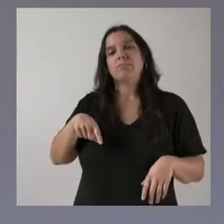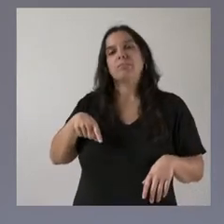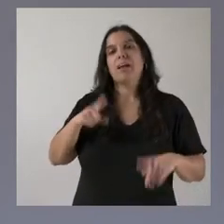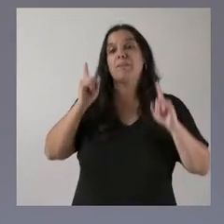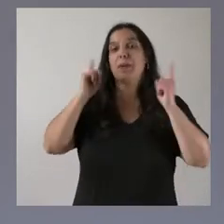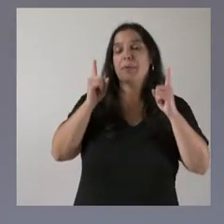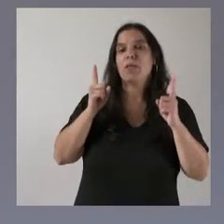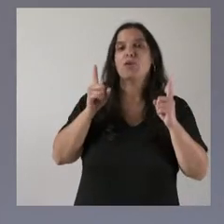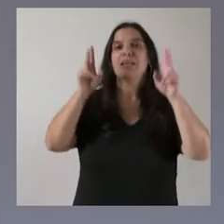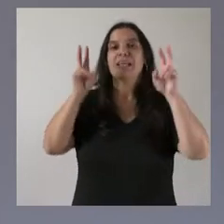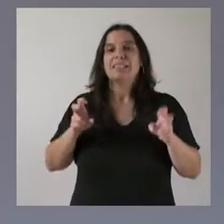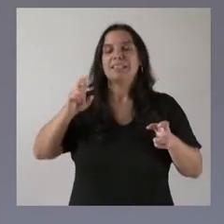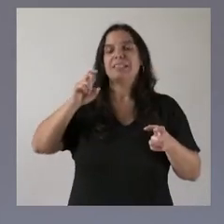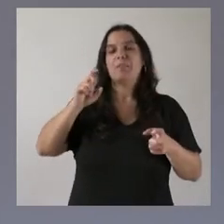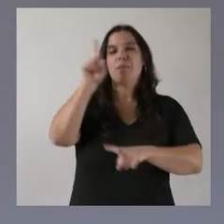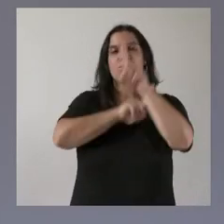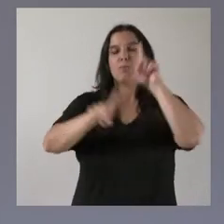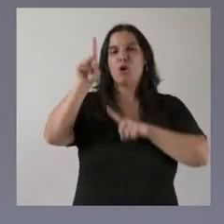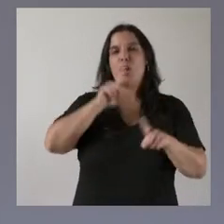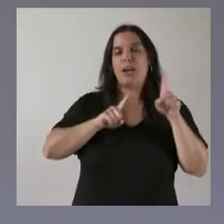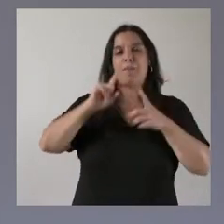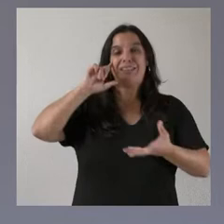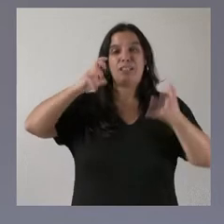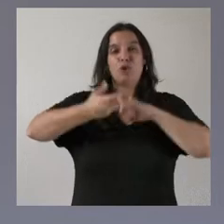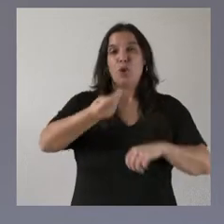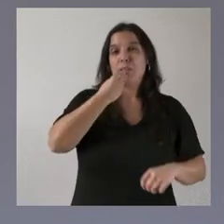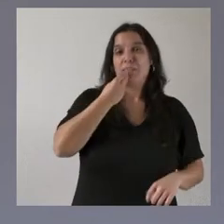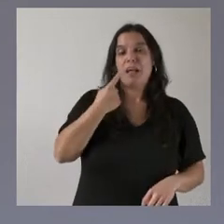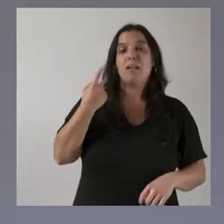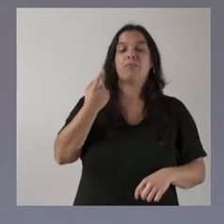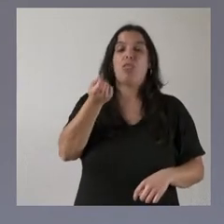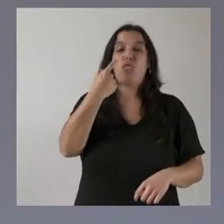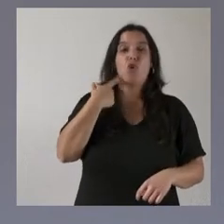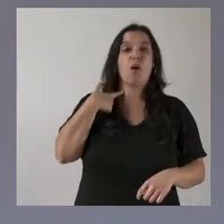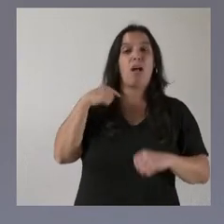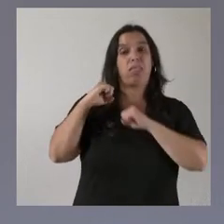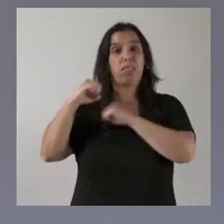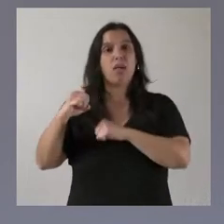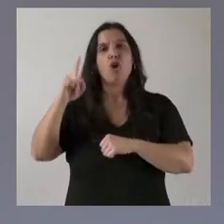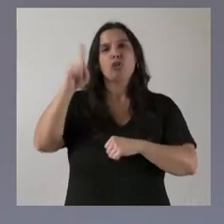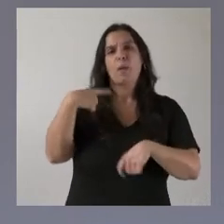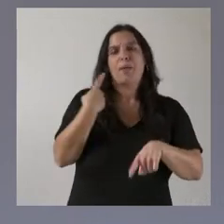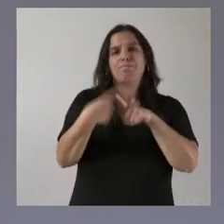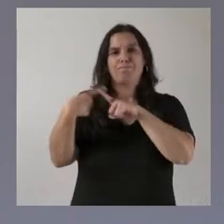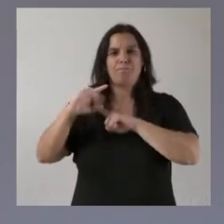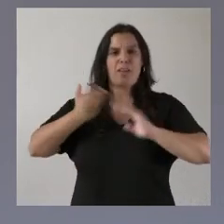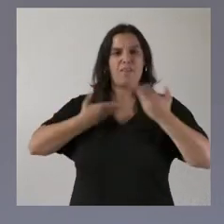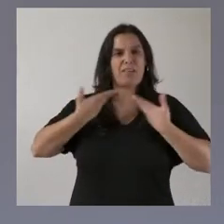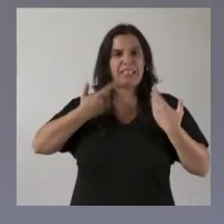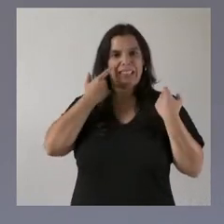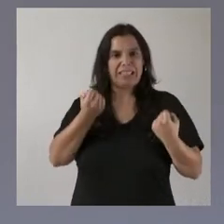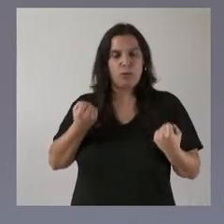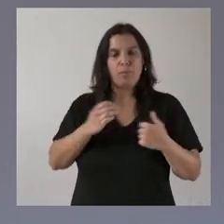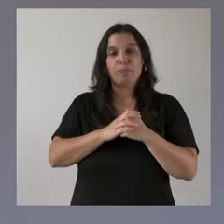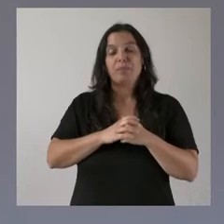prevención en materia de trastornos alimentarios drogodependencias o sustancias nocivas para la salud destacan